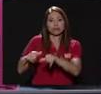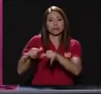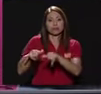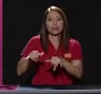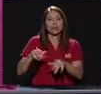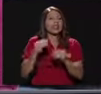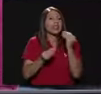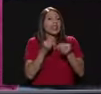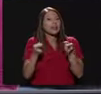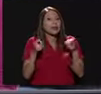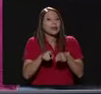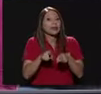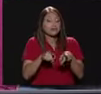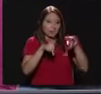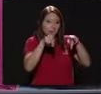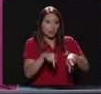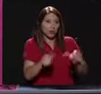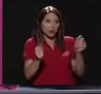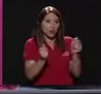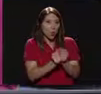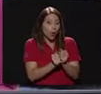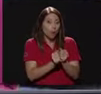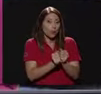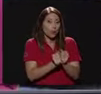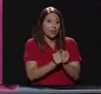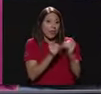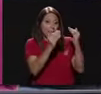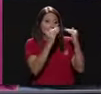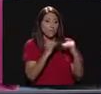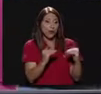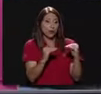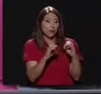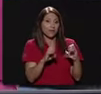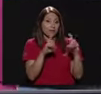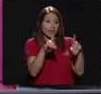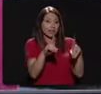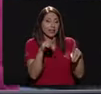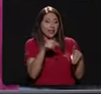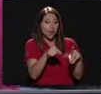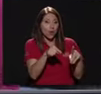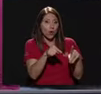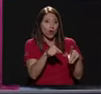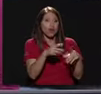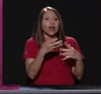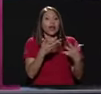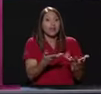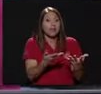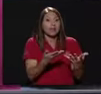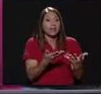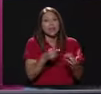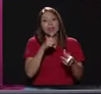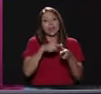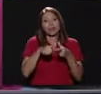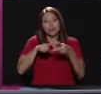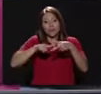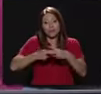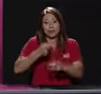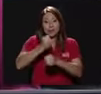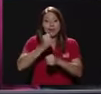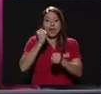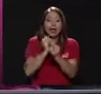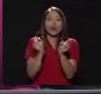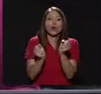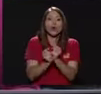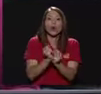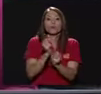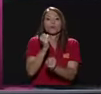este bajo perfil educativo o baja calificación, al final se inserten en sectores informales, generen